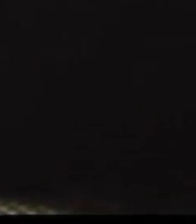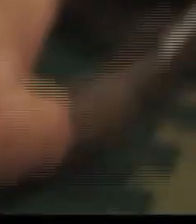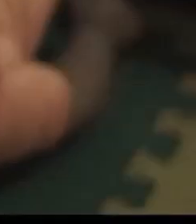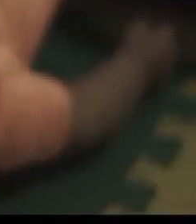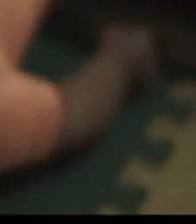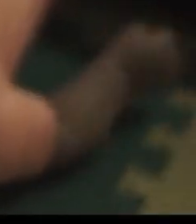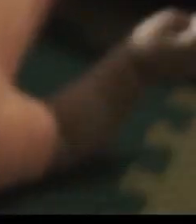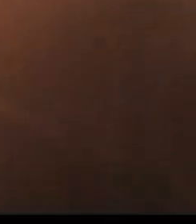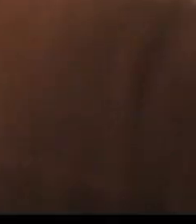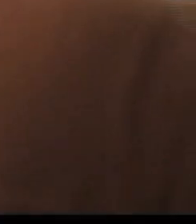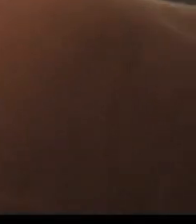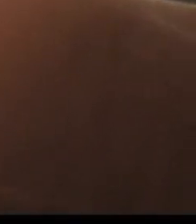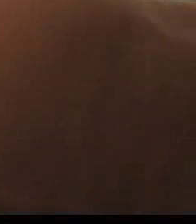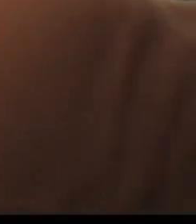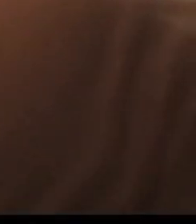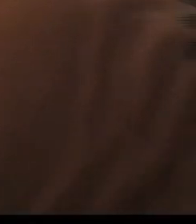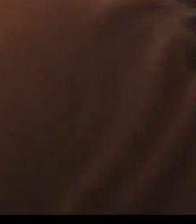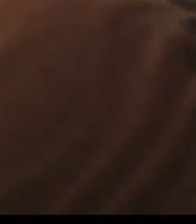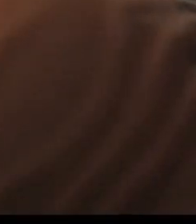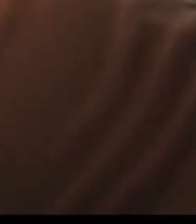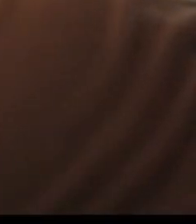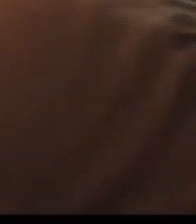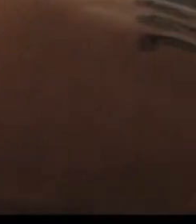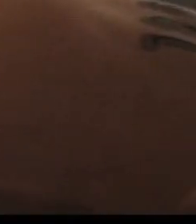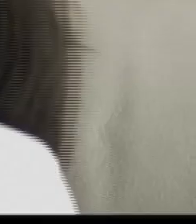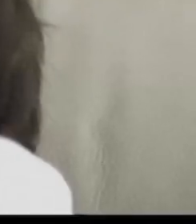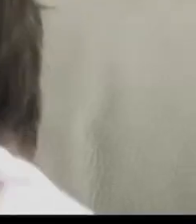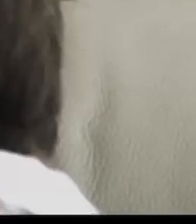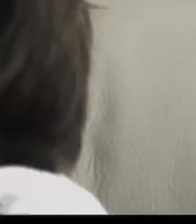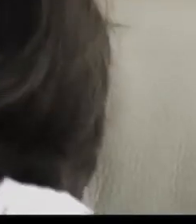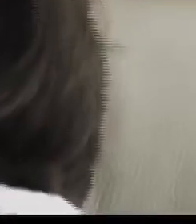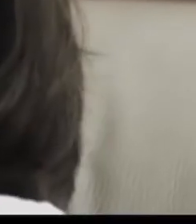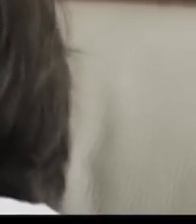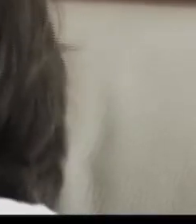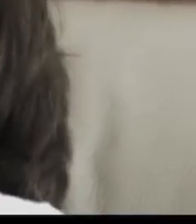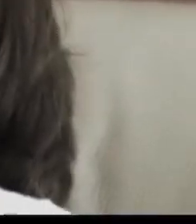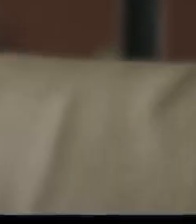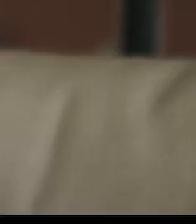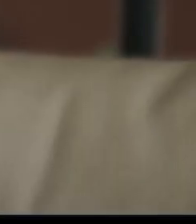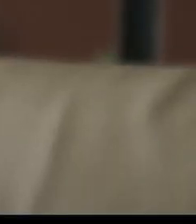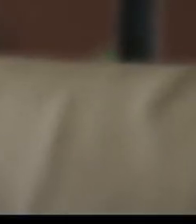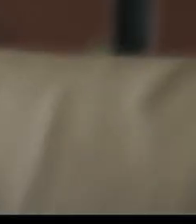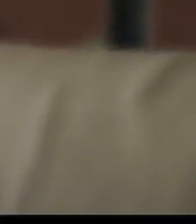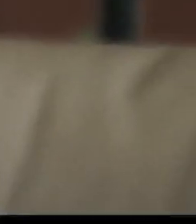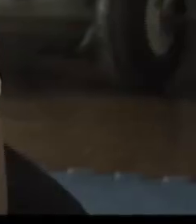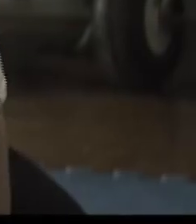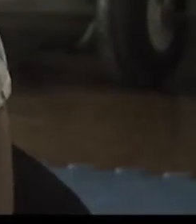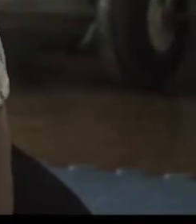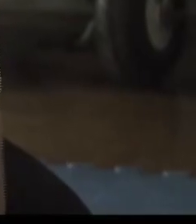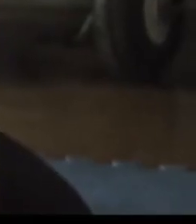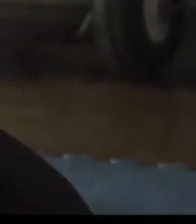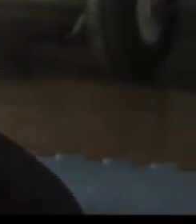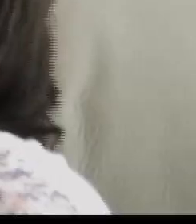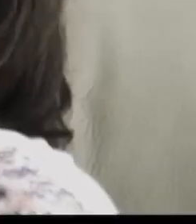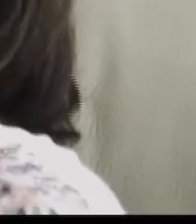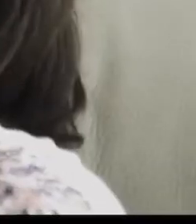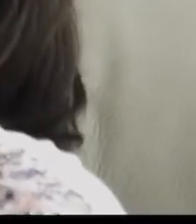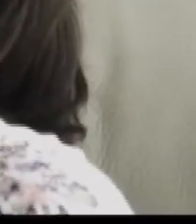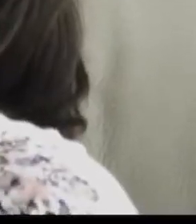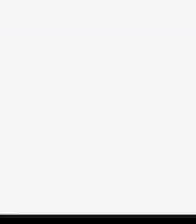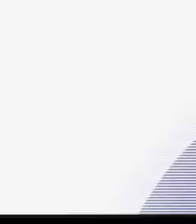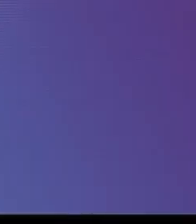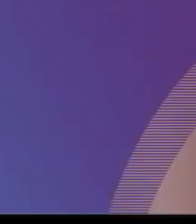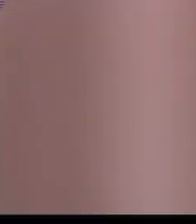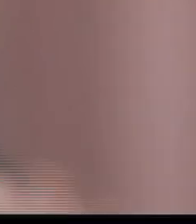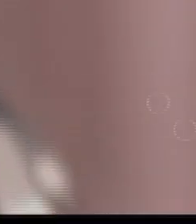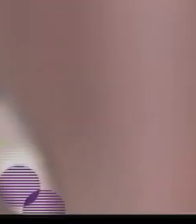O sea, el masaje le tocaba dárselo a su papá, pues no lo iba a dejar con otras personas. Y le dieron su permiso para poder